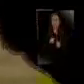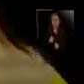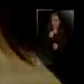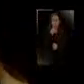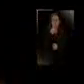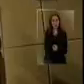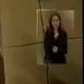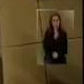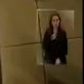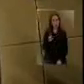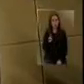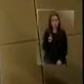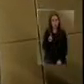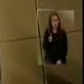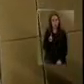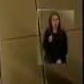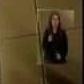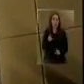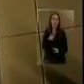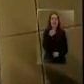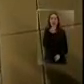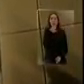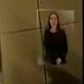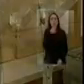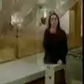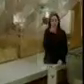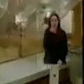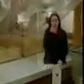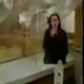no puedo comer esto?